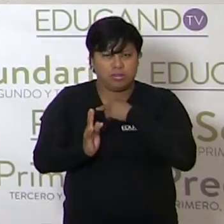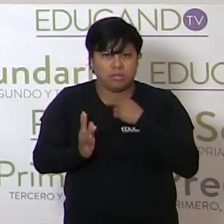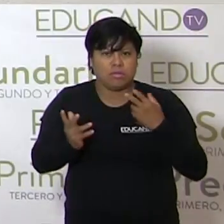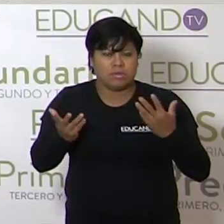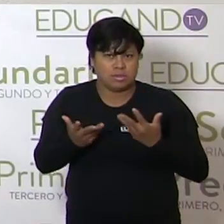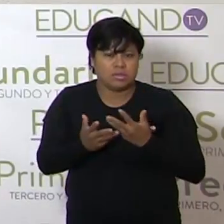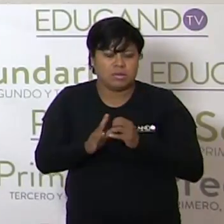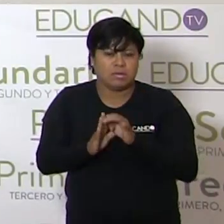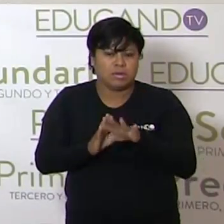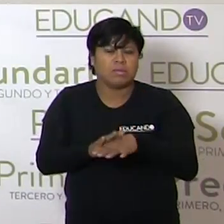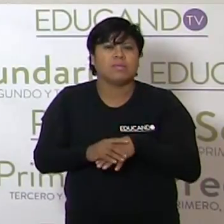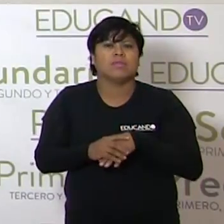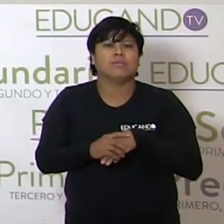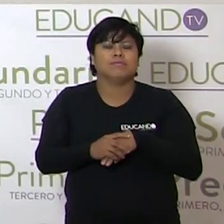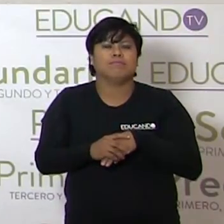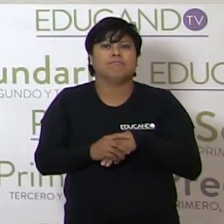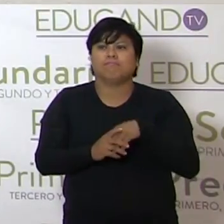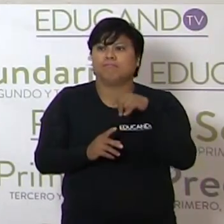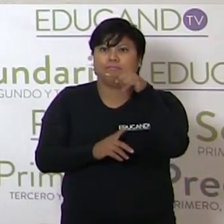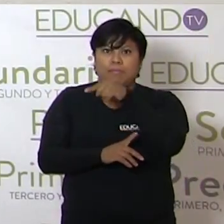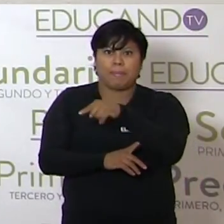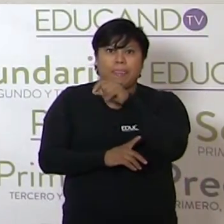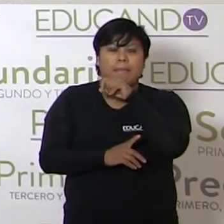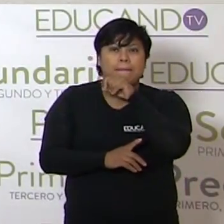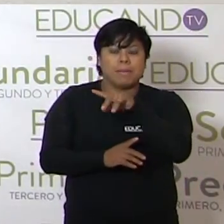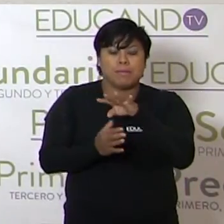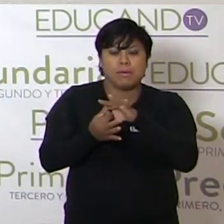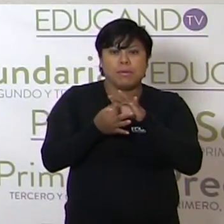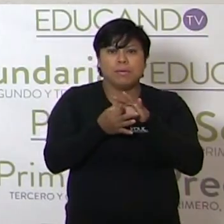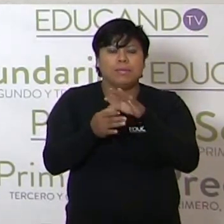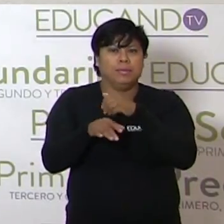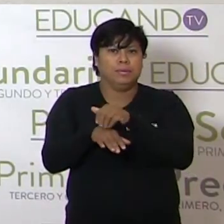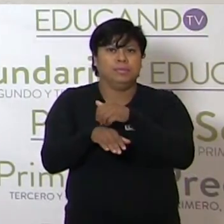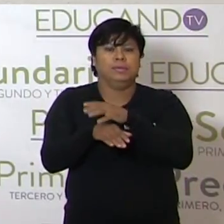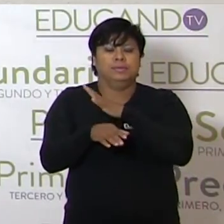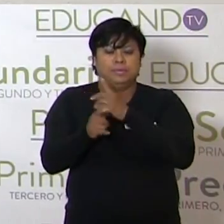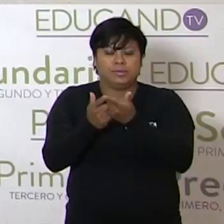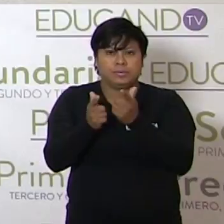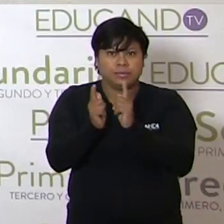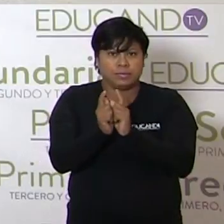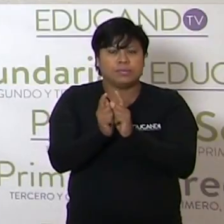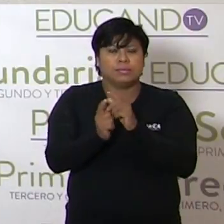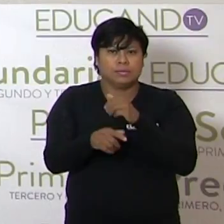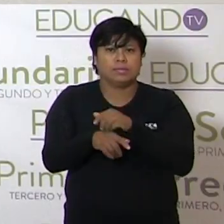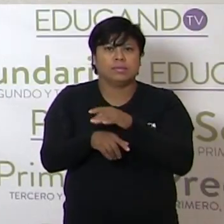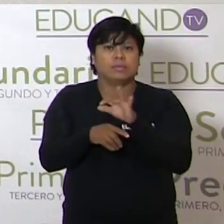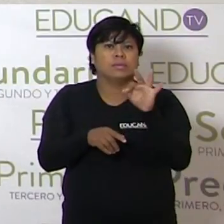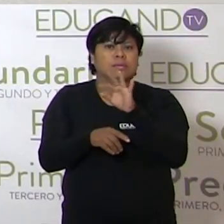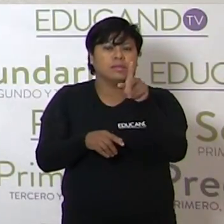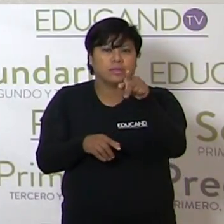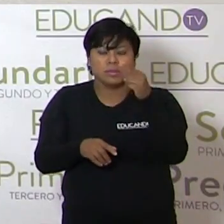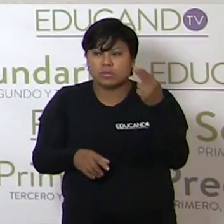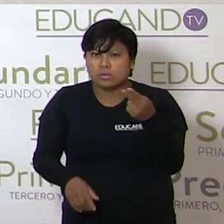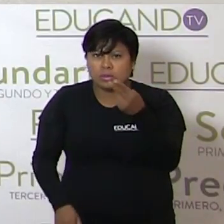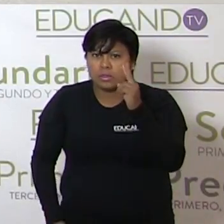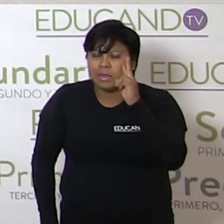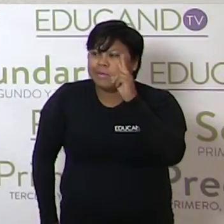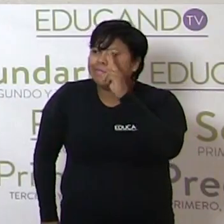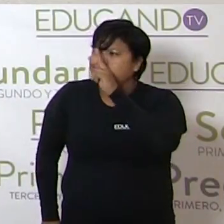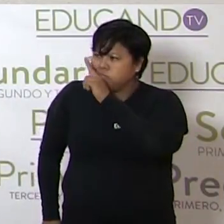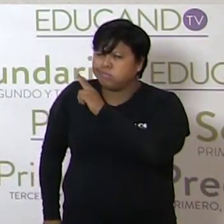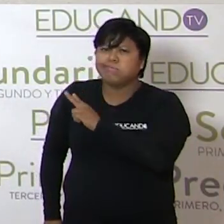en este caso de este mismo conjunto que tenemos acá. Y si observamos,